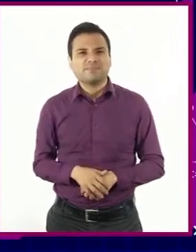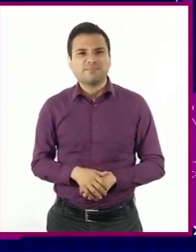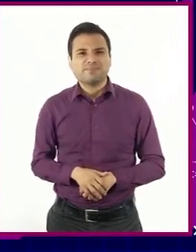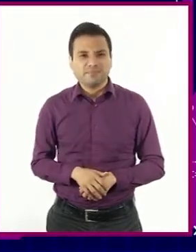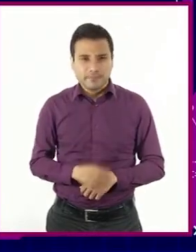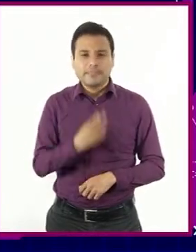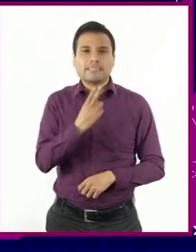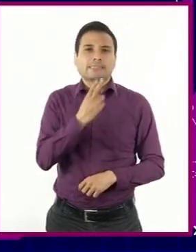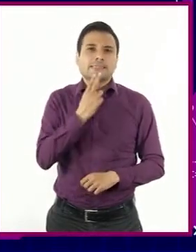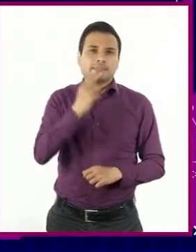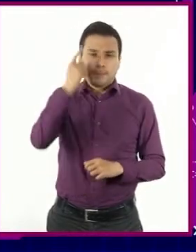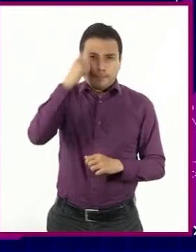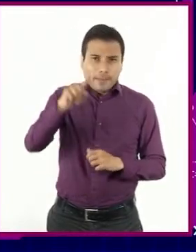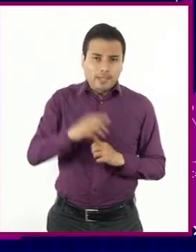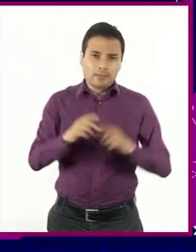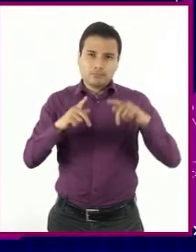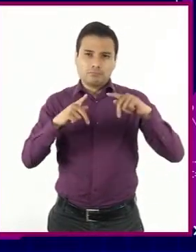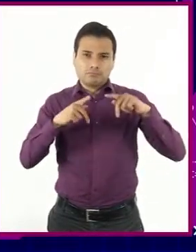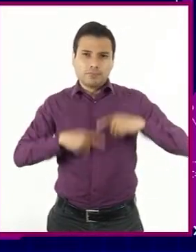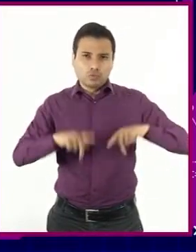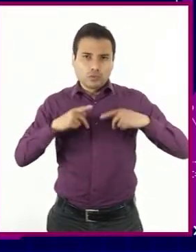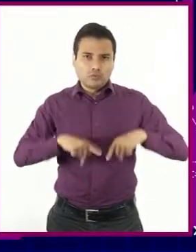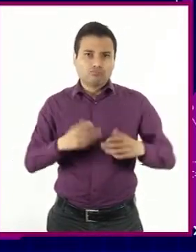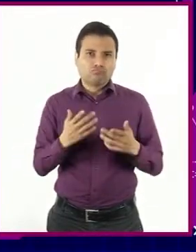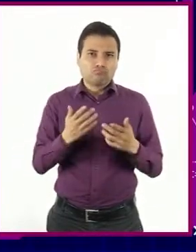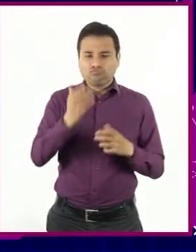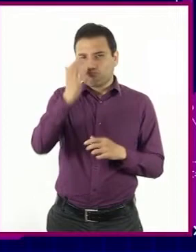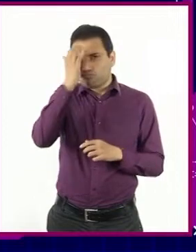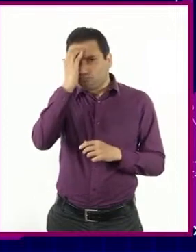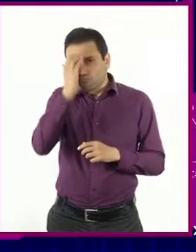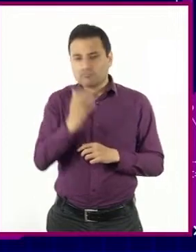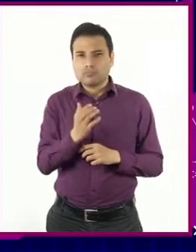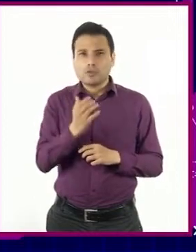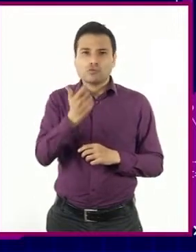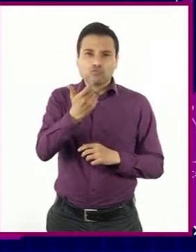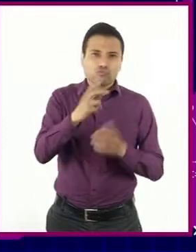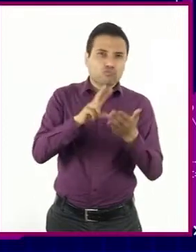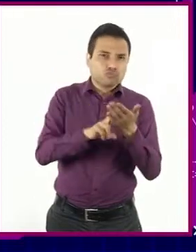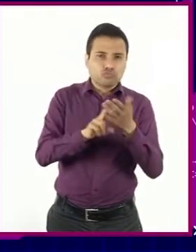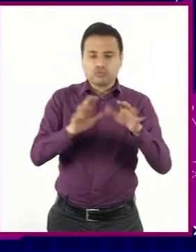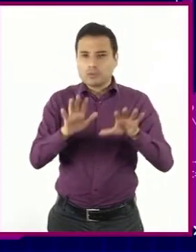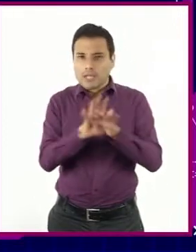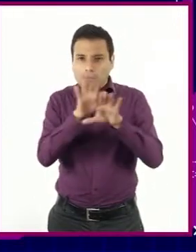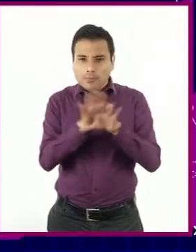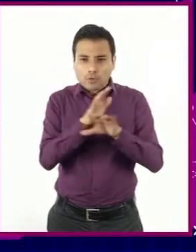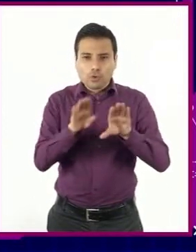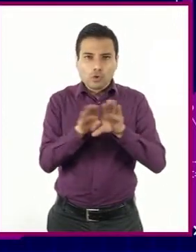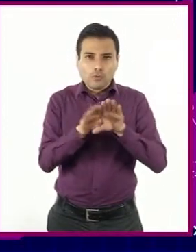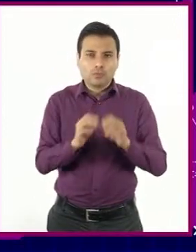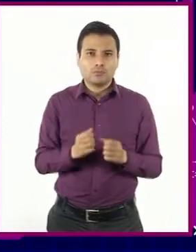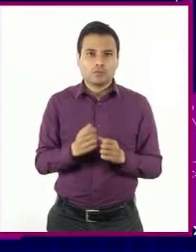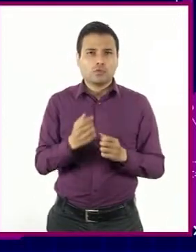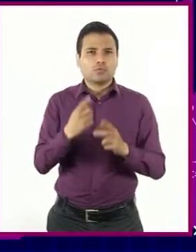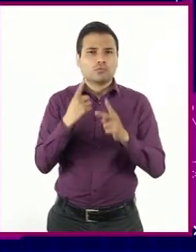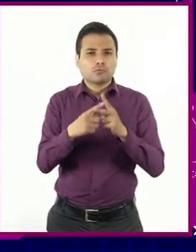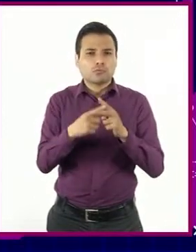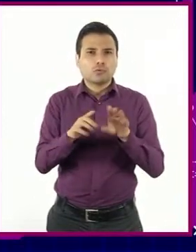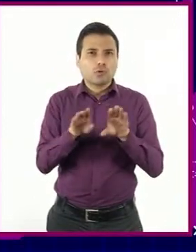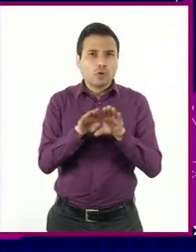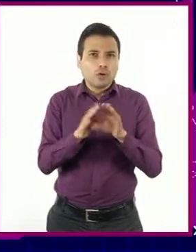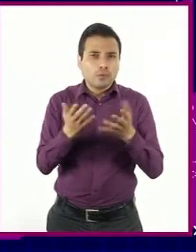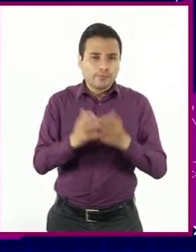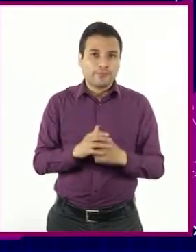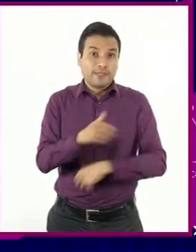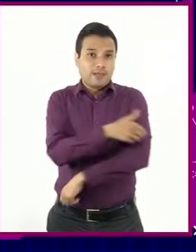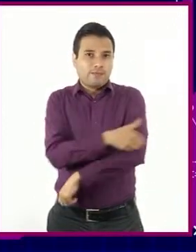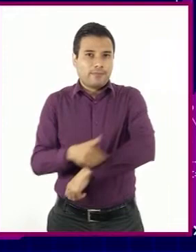económico utilizado para medir el cambio promedio de los precios a lo largo del tiempo. Se calcula con la fracción del presupuesto de una